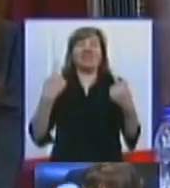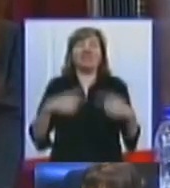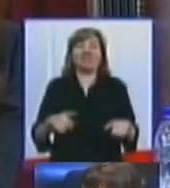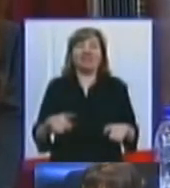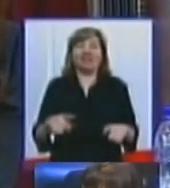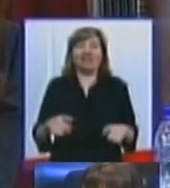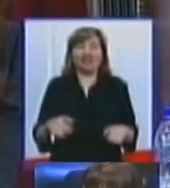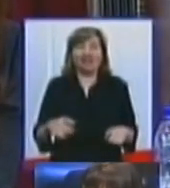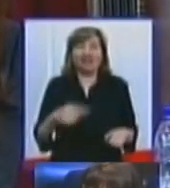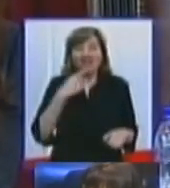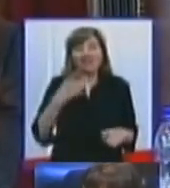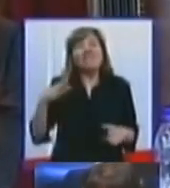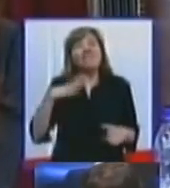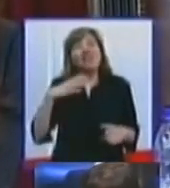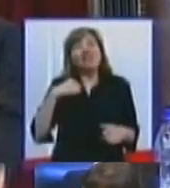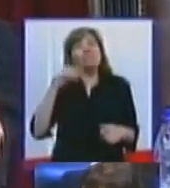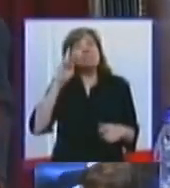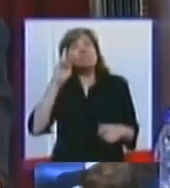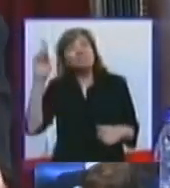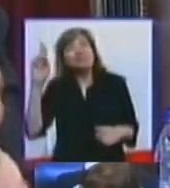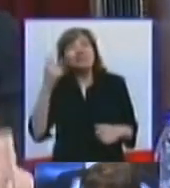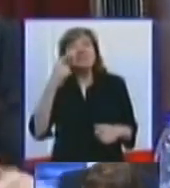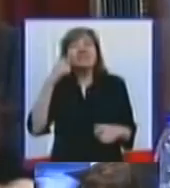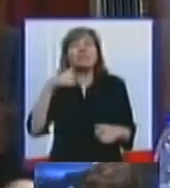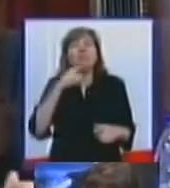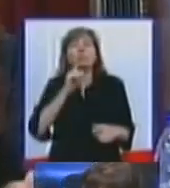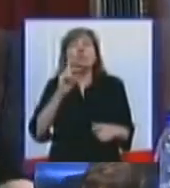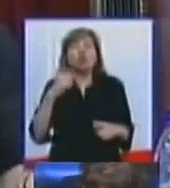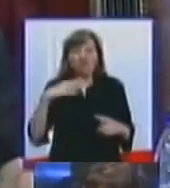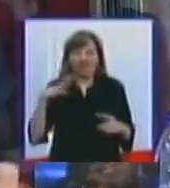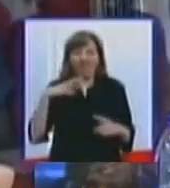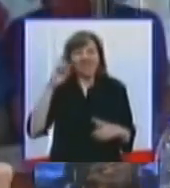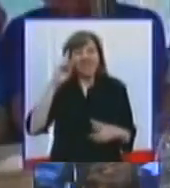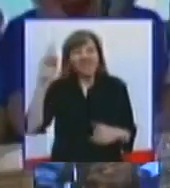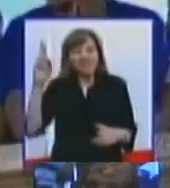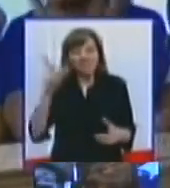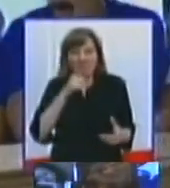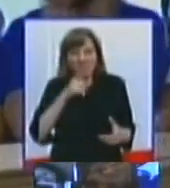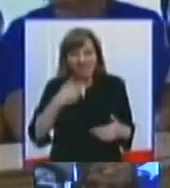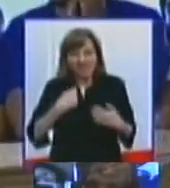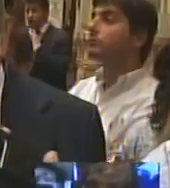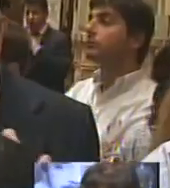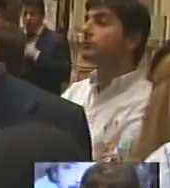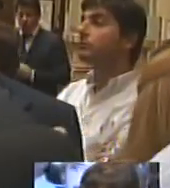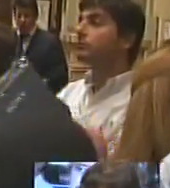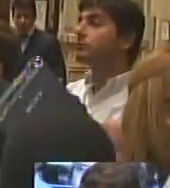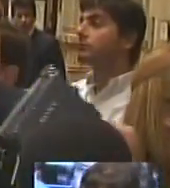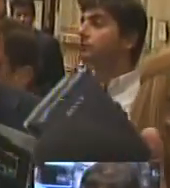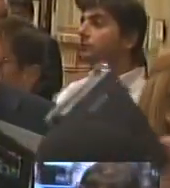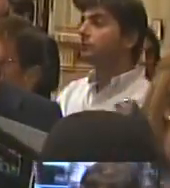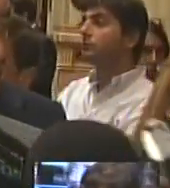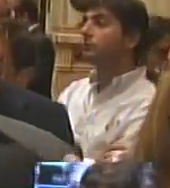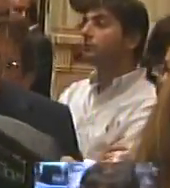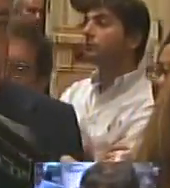somos nosotros los que no respetamos las instituciones, ¿viste? Dios mío, mira si lo hiciéramos. No sé. Bueno. ¿Va a participar Cobos